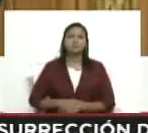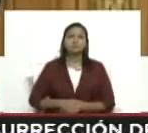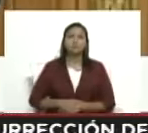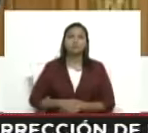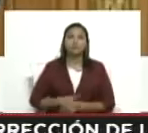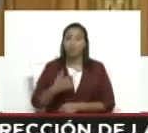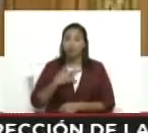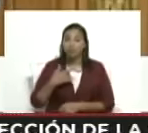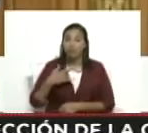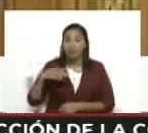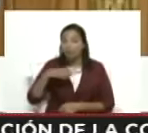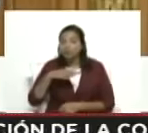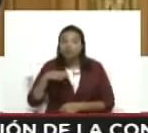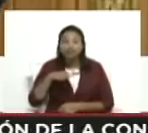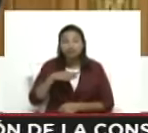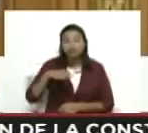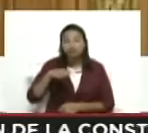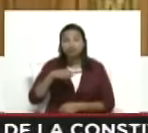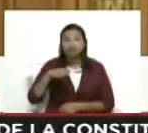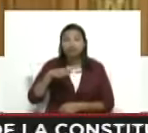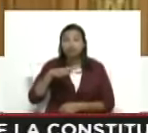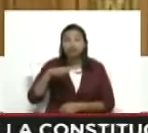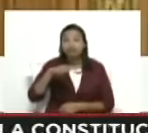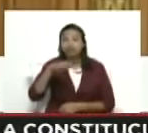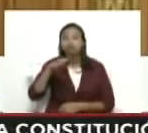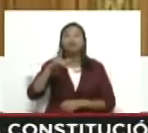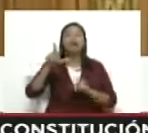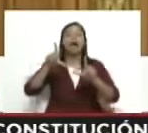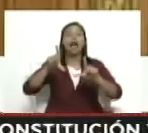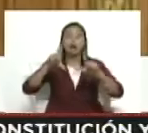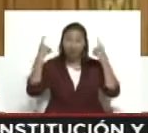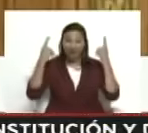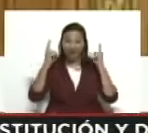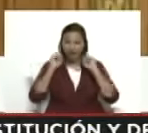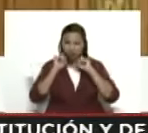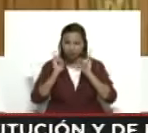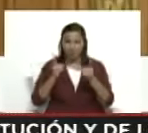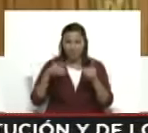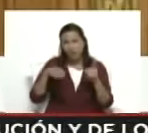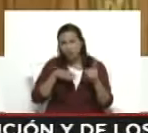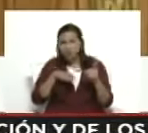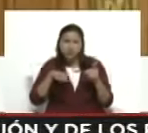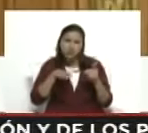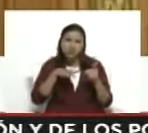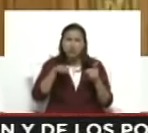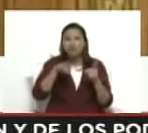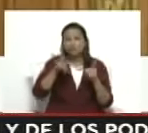subiendo al peaje de La Guaira, al peaje que está donde está el 911,